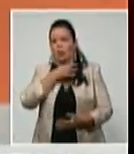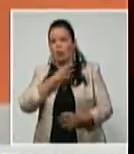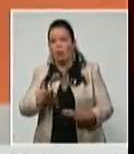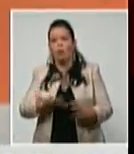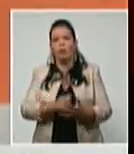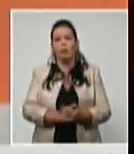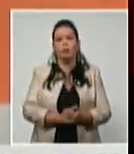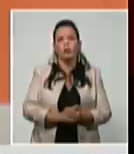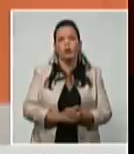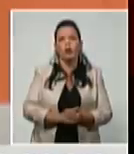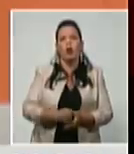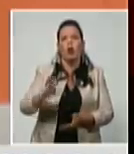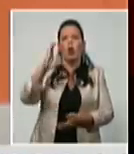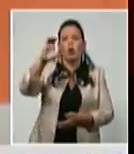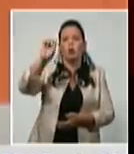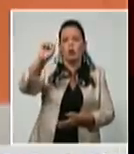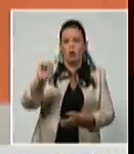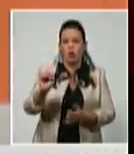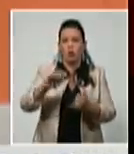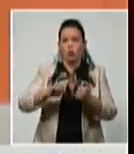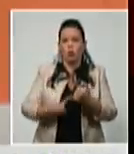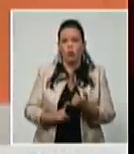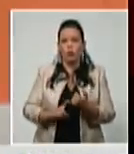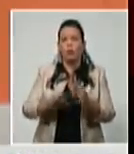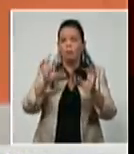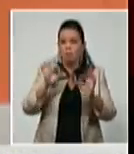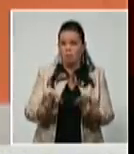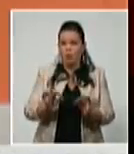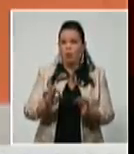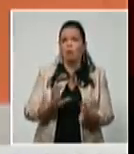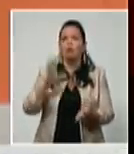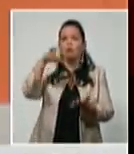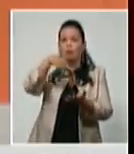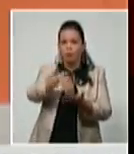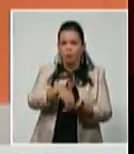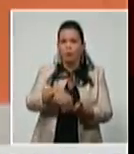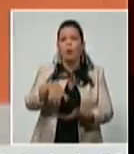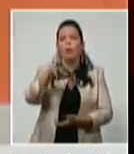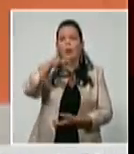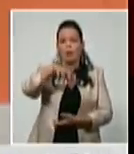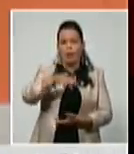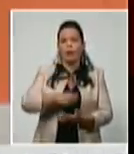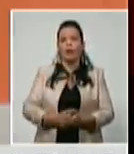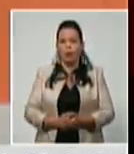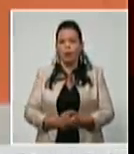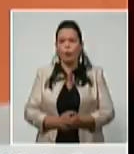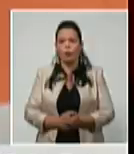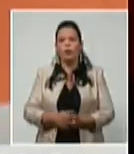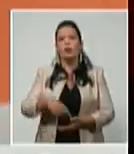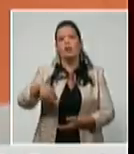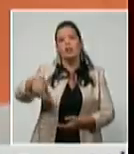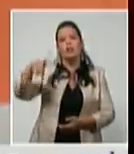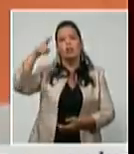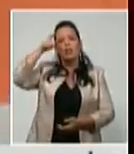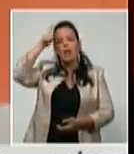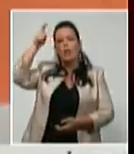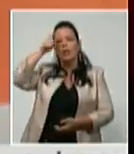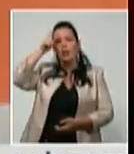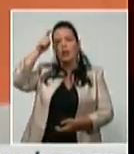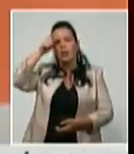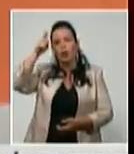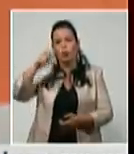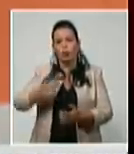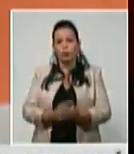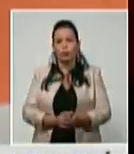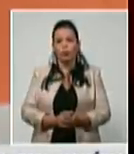del Sur, tenemos en Pinar del Río, específicamente en el reparto Raúl Sánchez, y en Sandino. Que en estos eventos